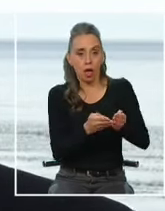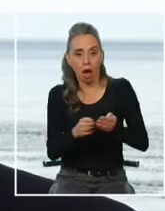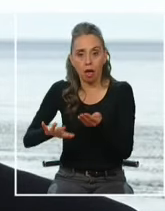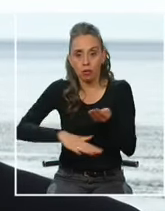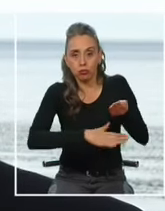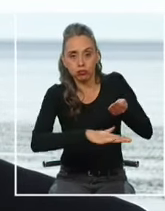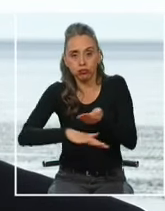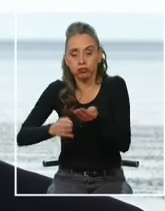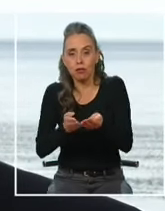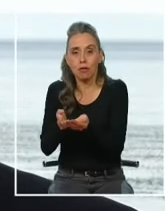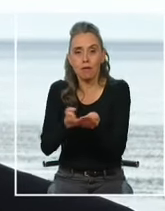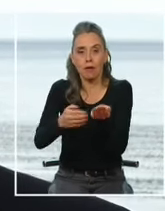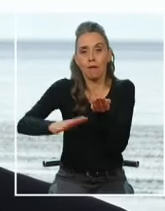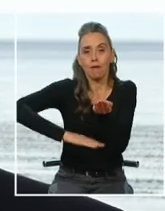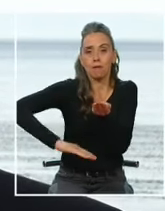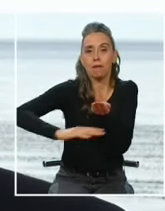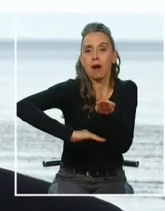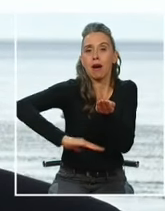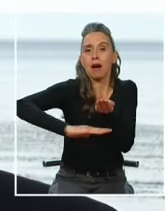y finalmente